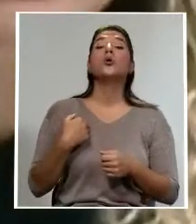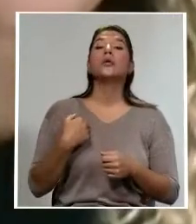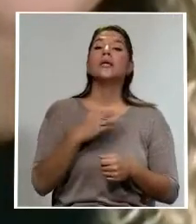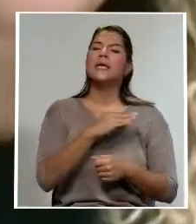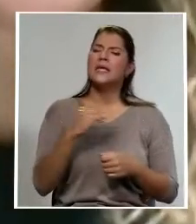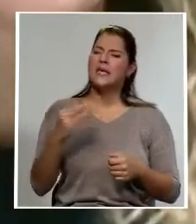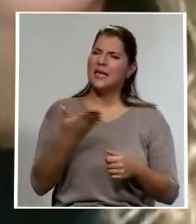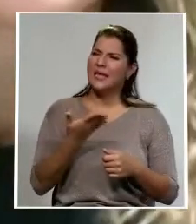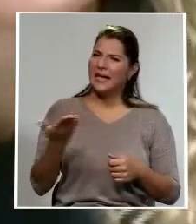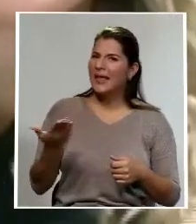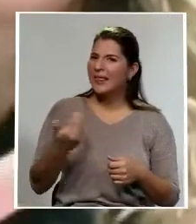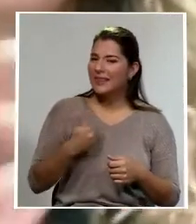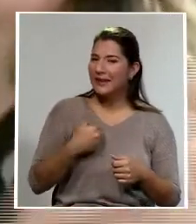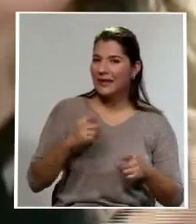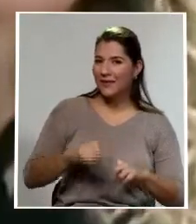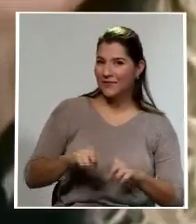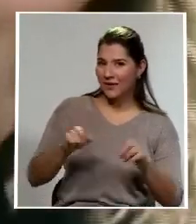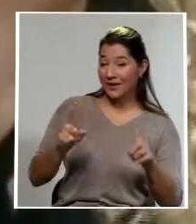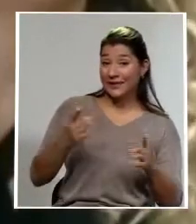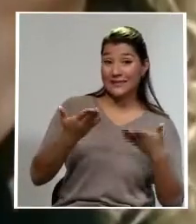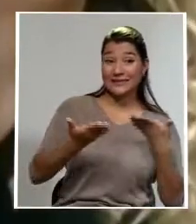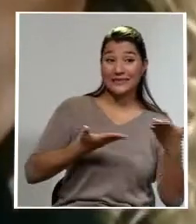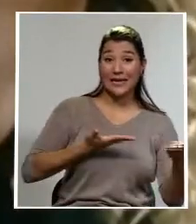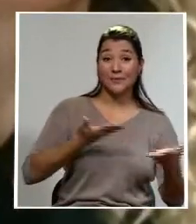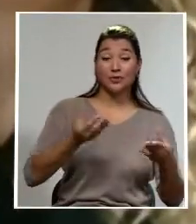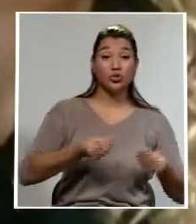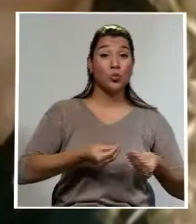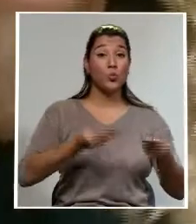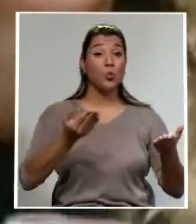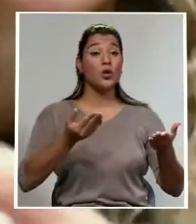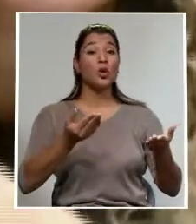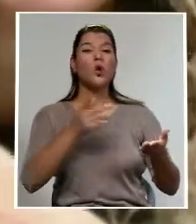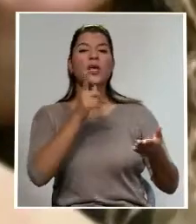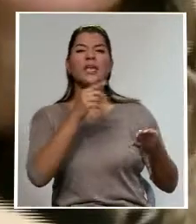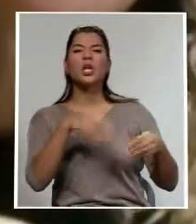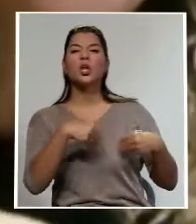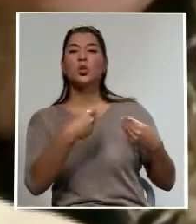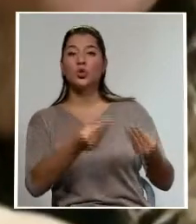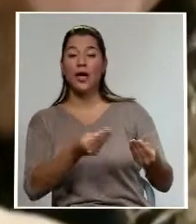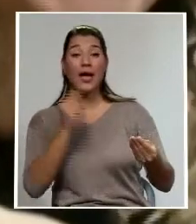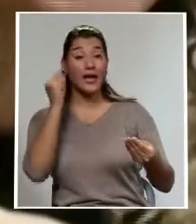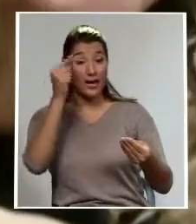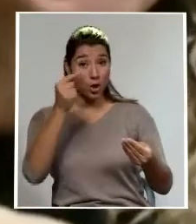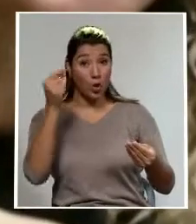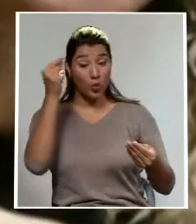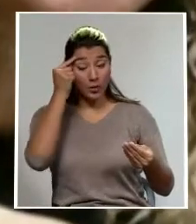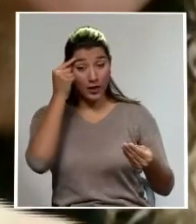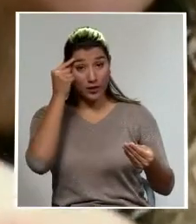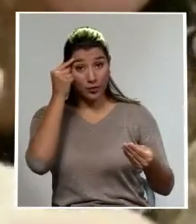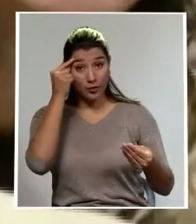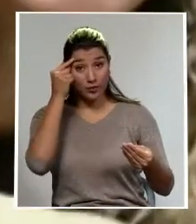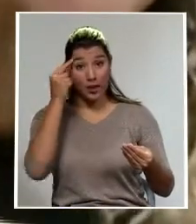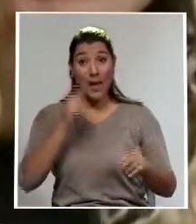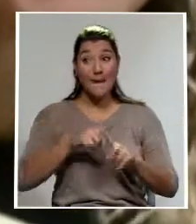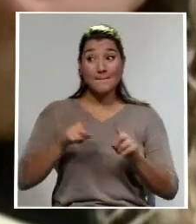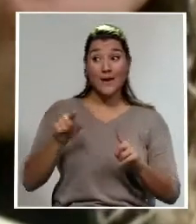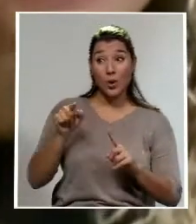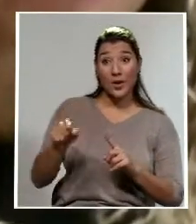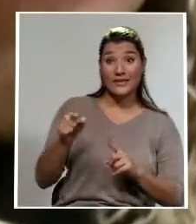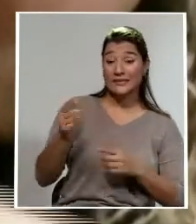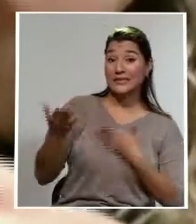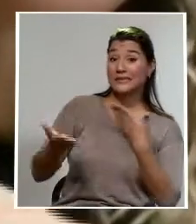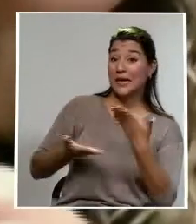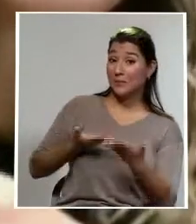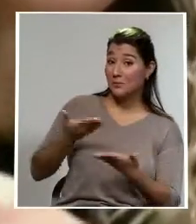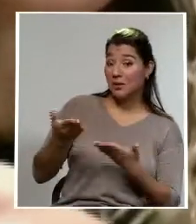cuál es la diferencia? Los servicios públicos los brinda el Estado. Estos los puede brindar no precisamente el